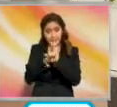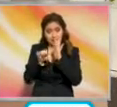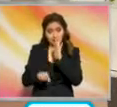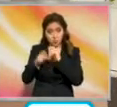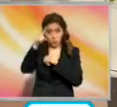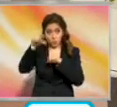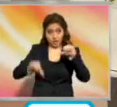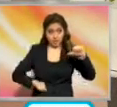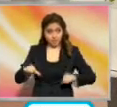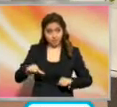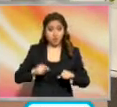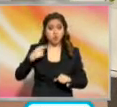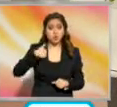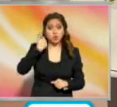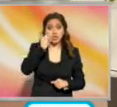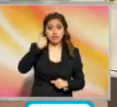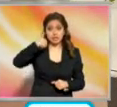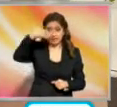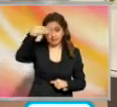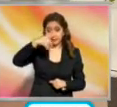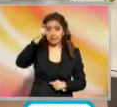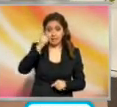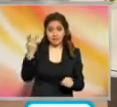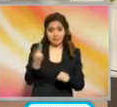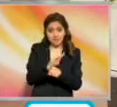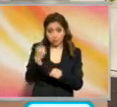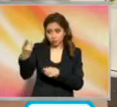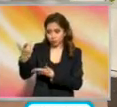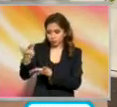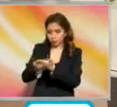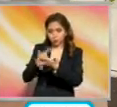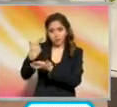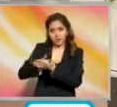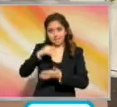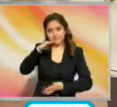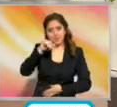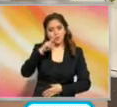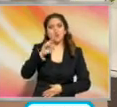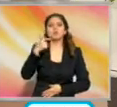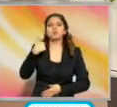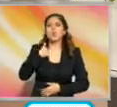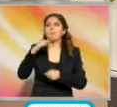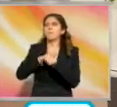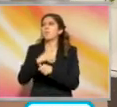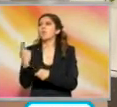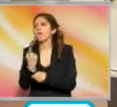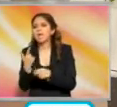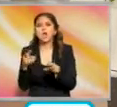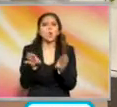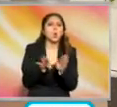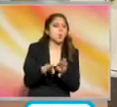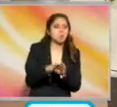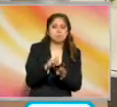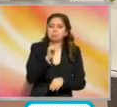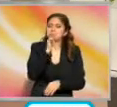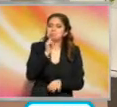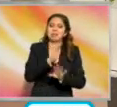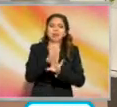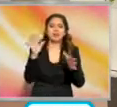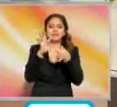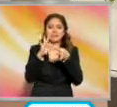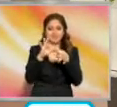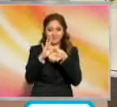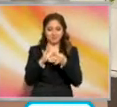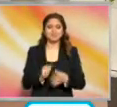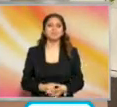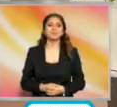mejor manera totalmente. que a Tú través nos Sí, has claro. dado todos los manuales. Exactamente, o sea, nosotros leemos Sí. todos los manuales y no necesitamos preguntar por qué y cómo nada, ¿no? Así es. Claro, muy bien, muy Wow. interesante